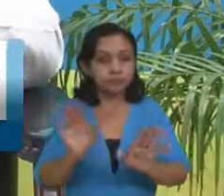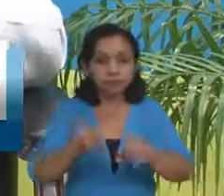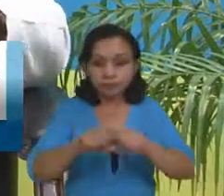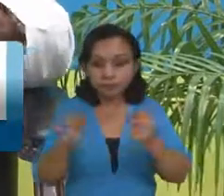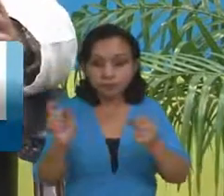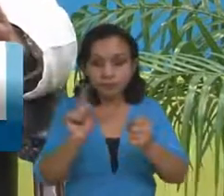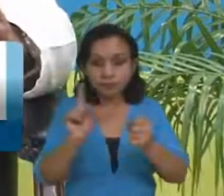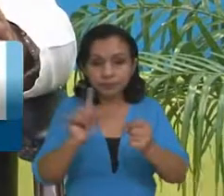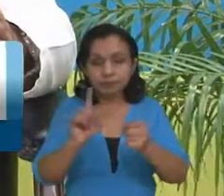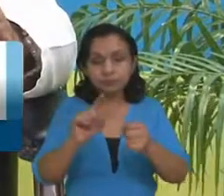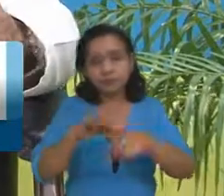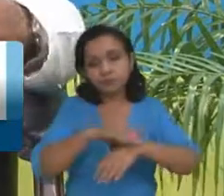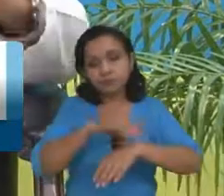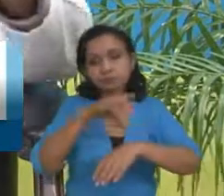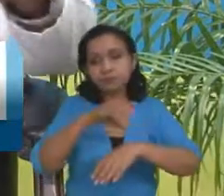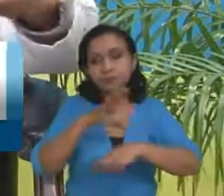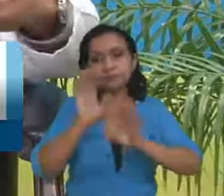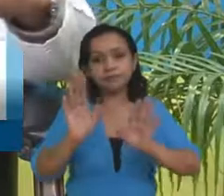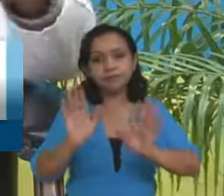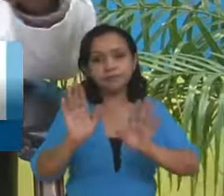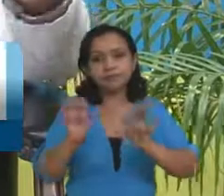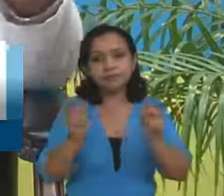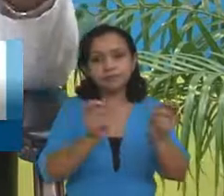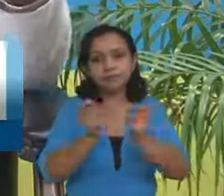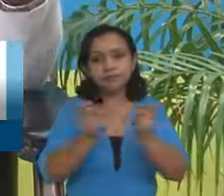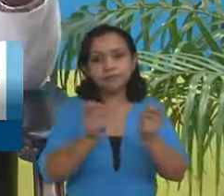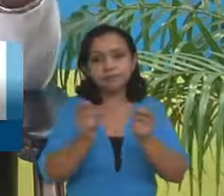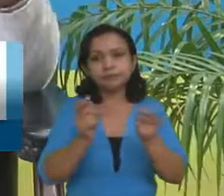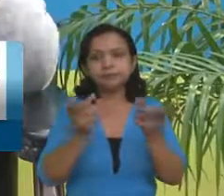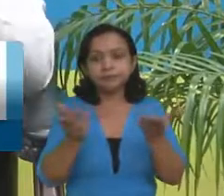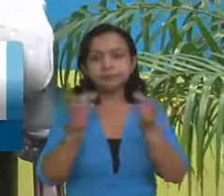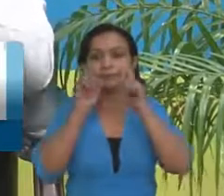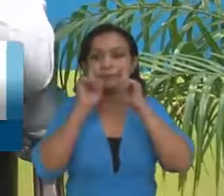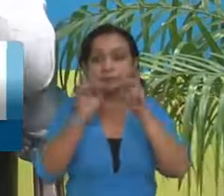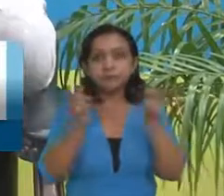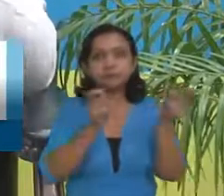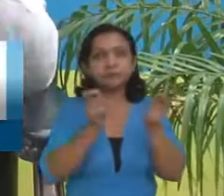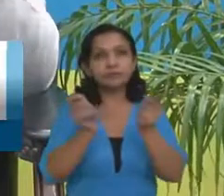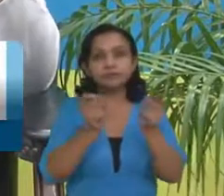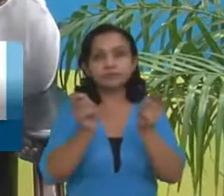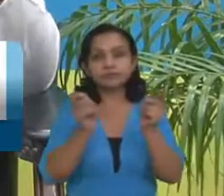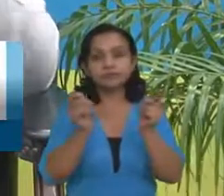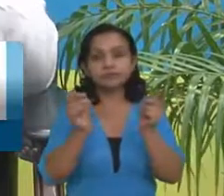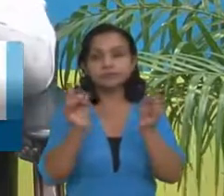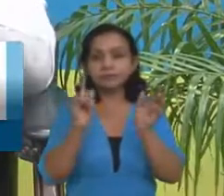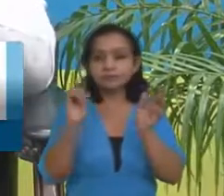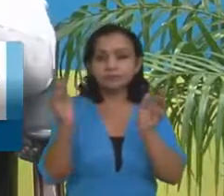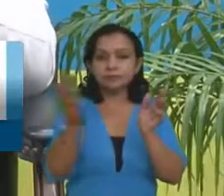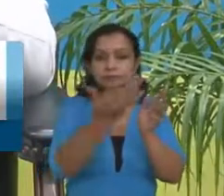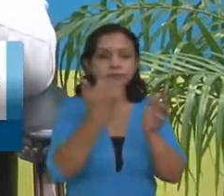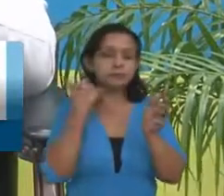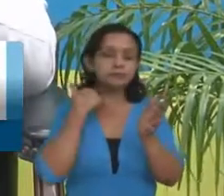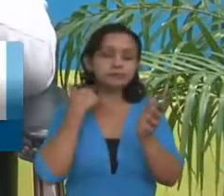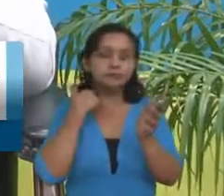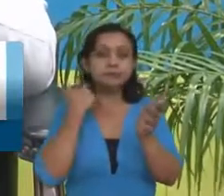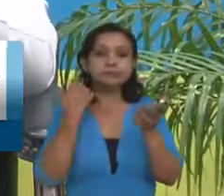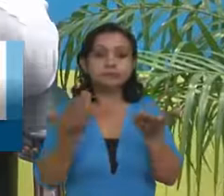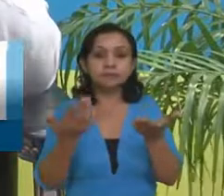fractura, es un E15 y lo manejamos conservadoramente en la mayoría de los casos, ¿de